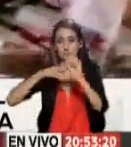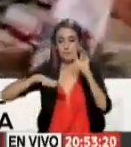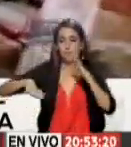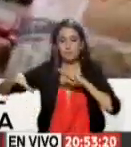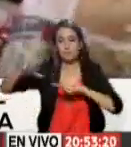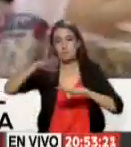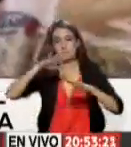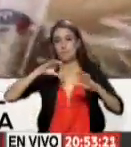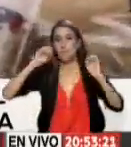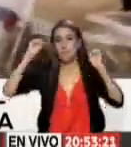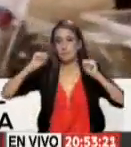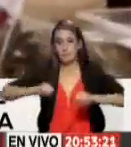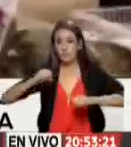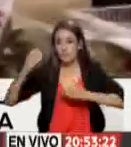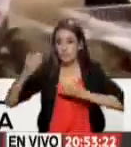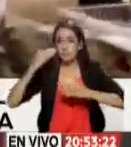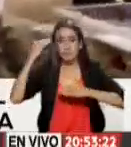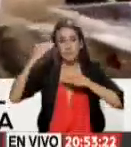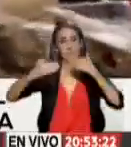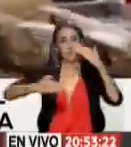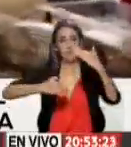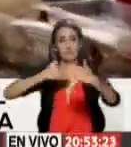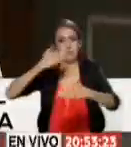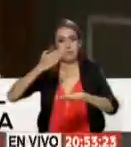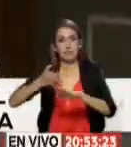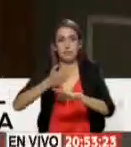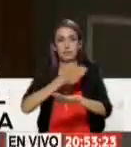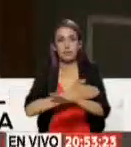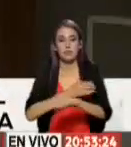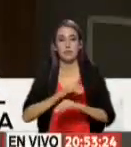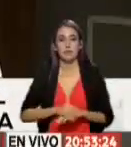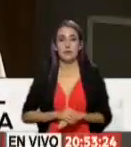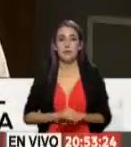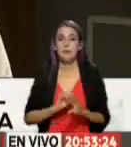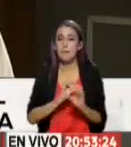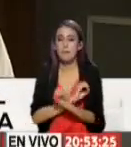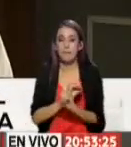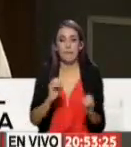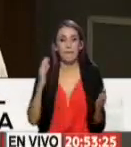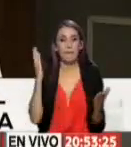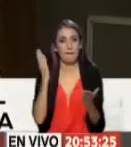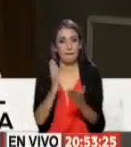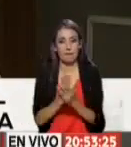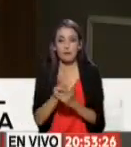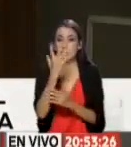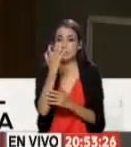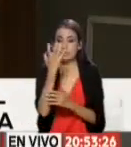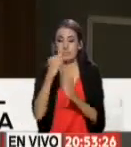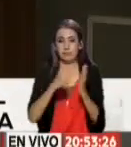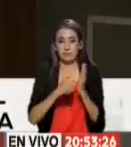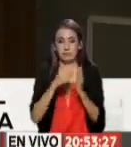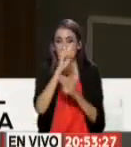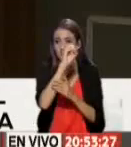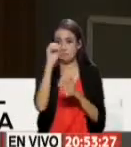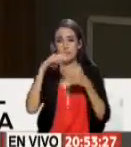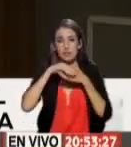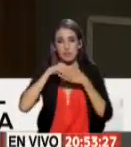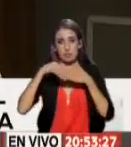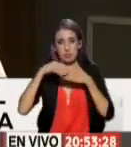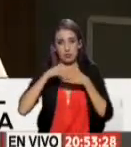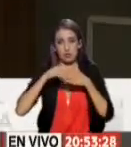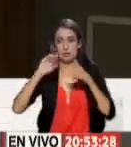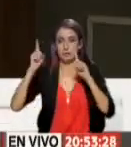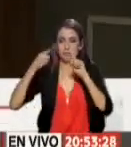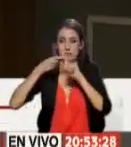por ejemplo, se realice un proceso de preselección. El total de premios es de $15,000, $7,000 al primer